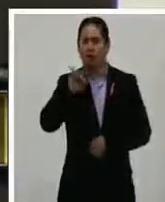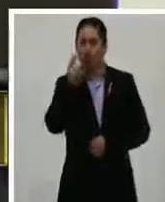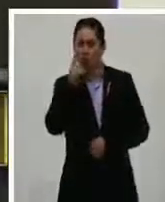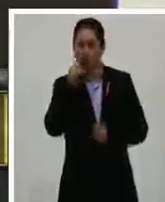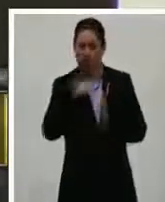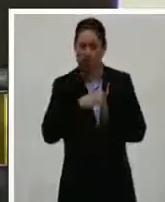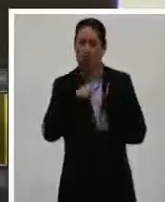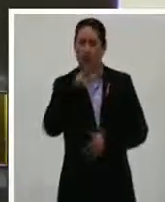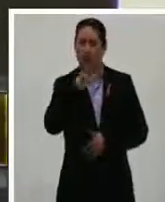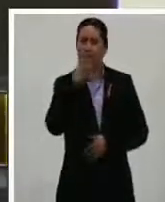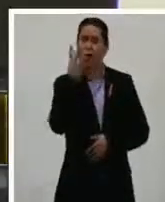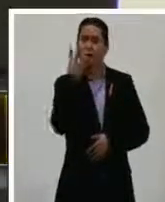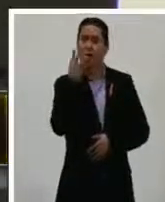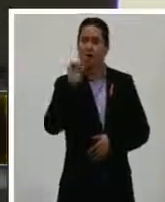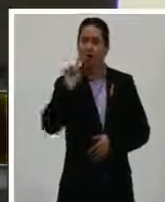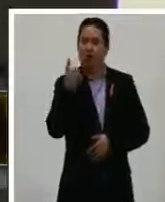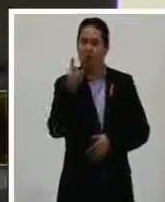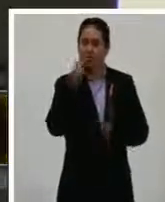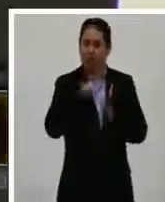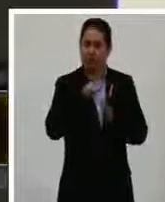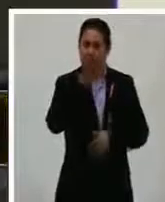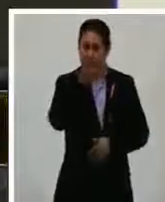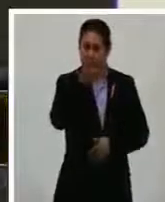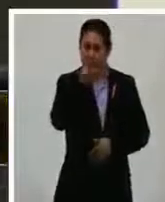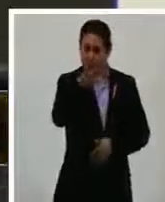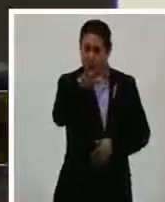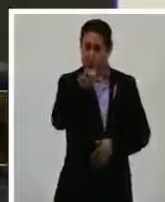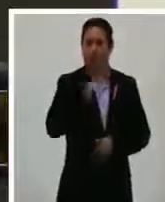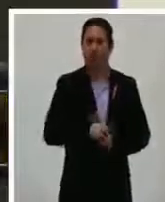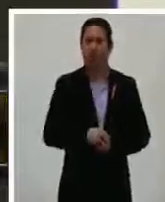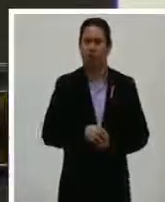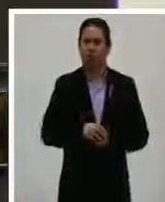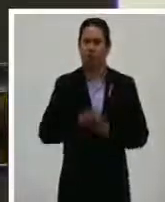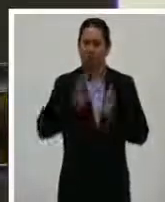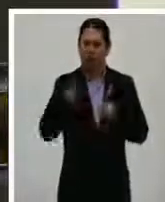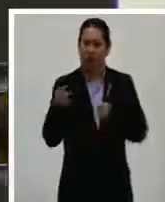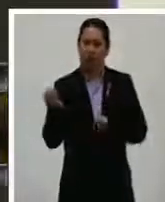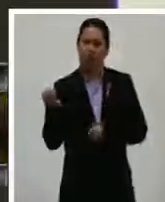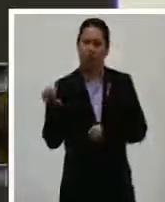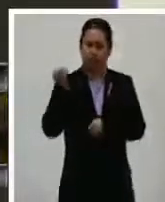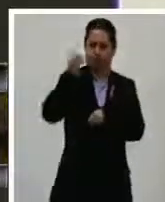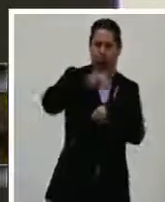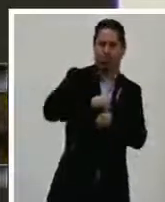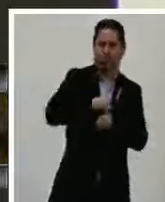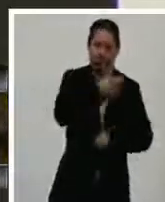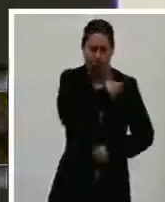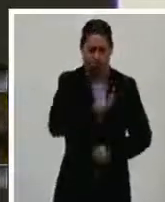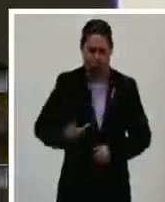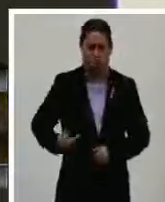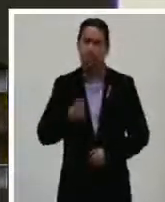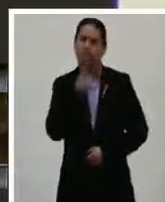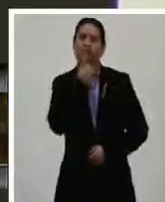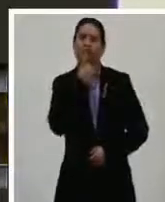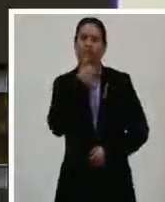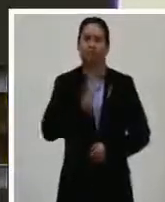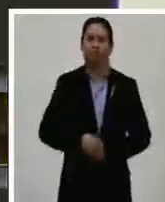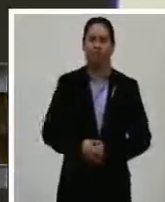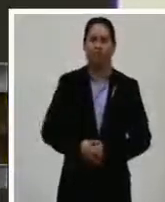el 4 de diciembre de 2018 a pocos días de haber tomado posesión andrés manuel lópez obrador